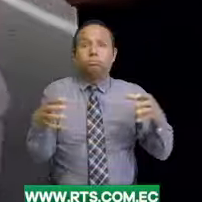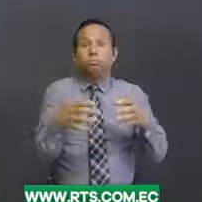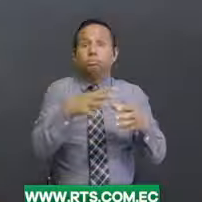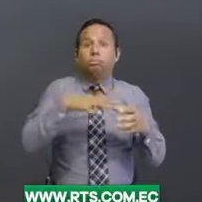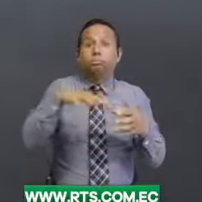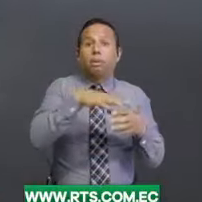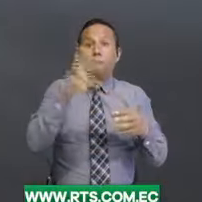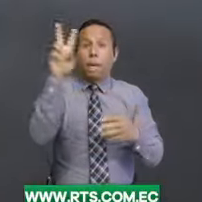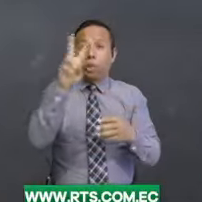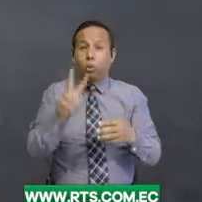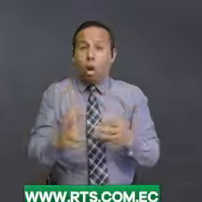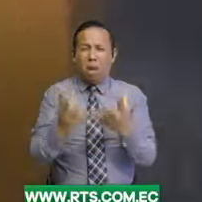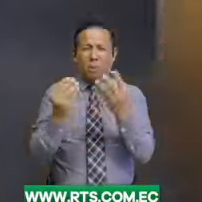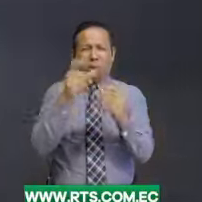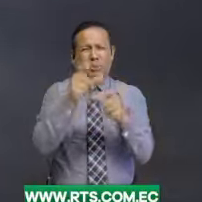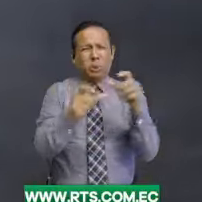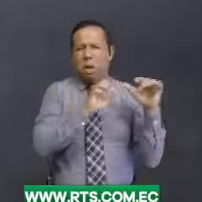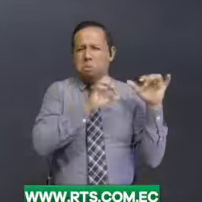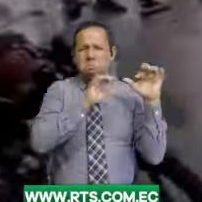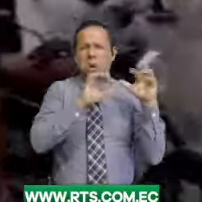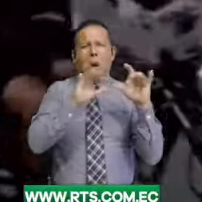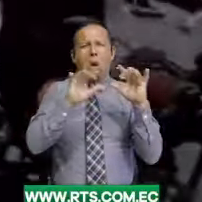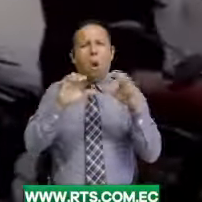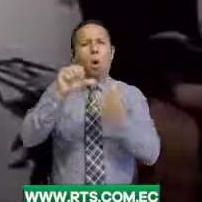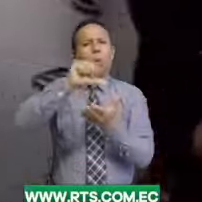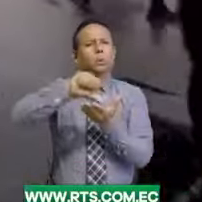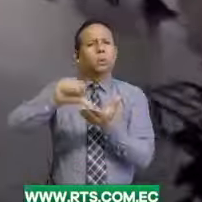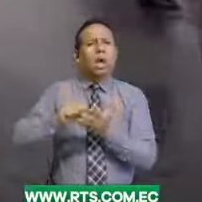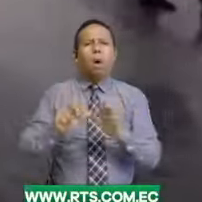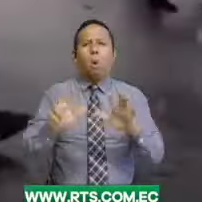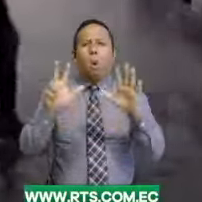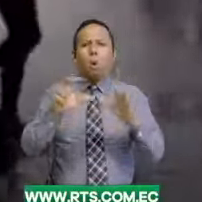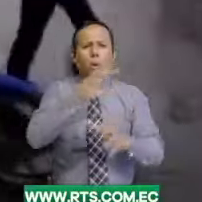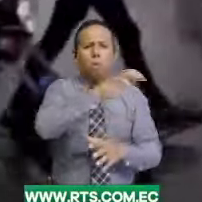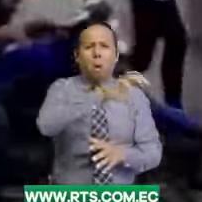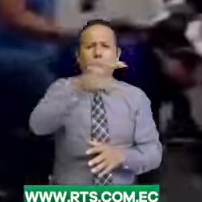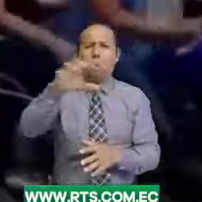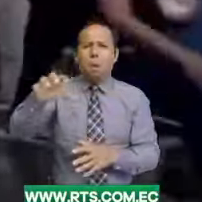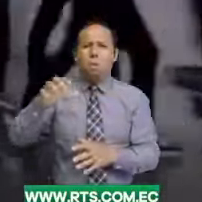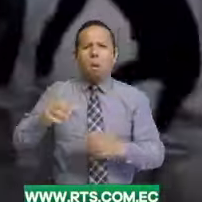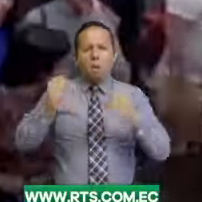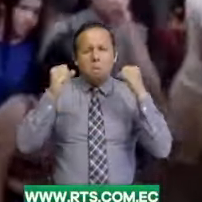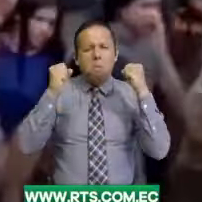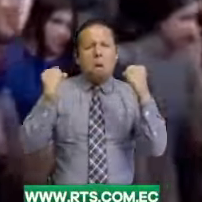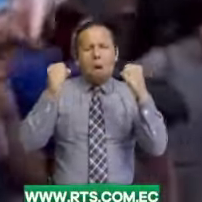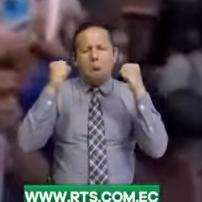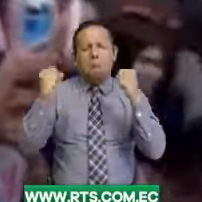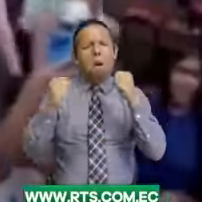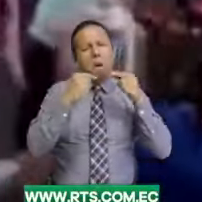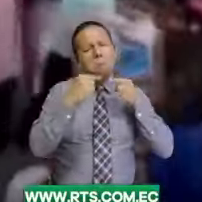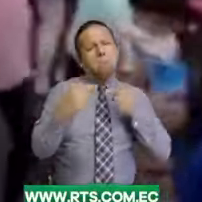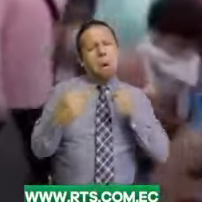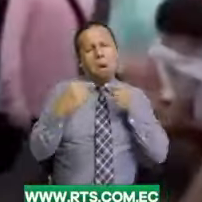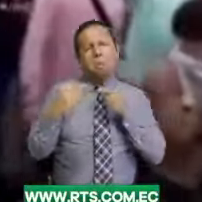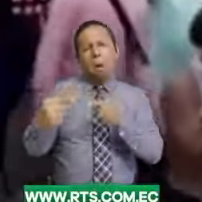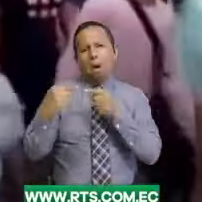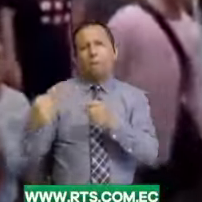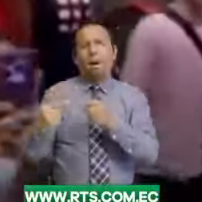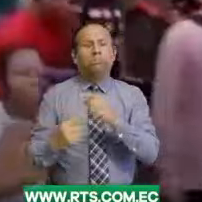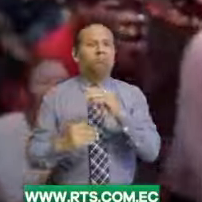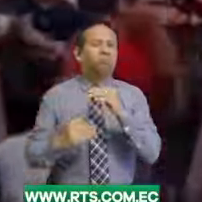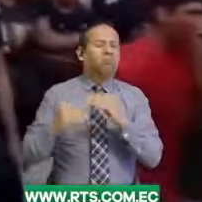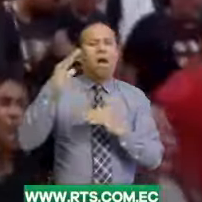venezolana salió a manifestarse al menos en 8 ciudades del país. Las jornadas de protestas y enfrentamientos subieron de tono con